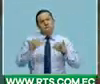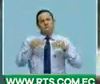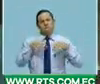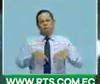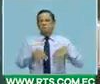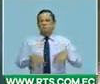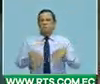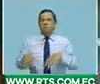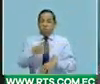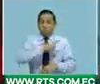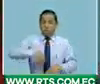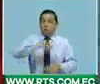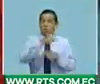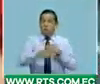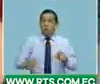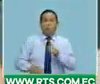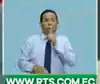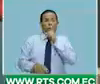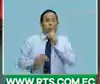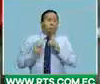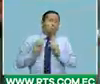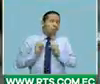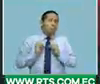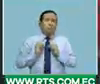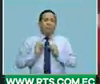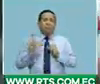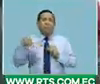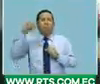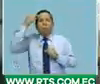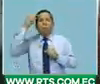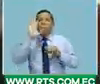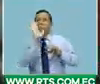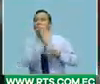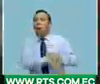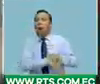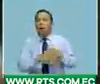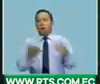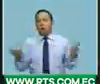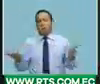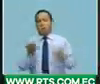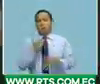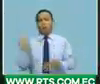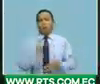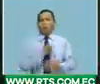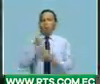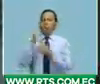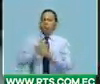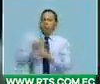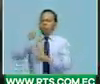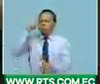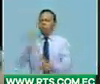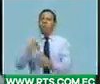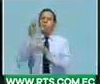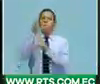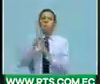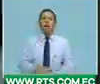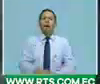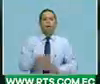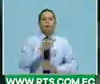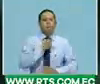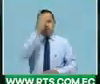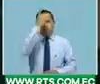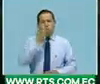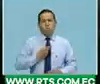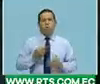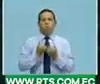si no levanta la voz, los gobiernos no hacen caso. Luchamos para que haya paz, que haya democracia y que mejore la economía.